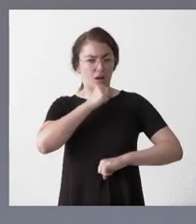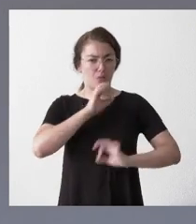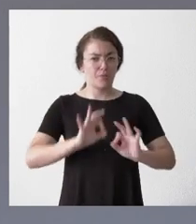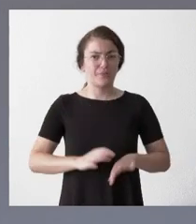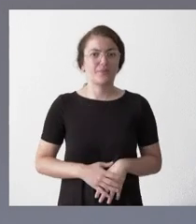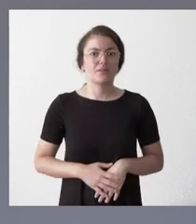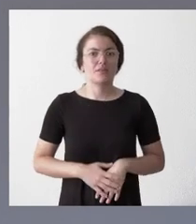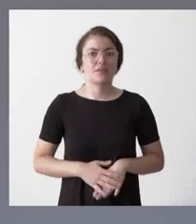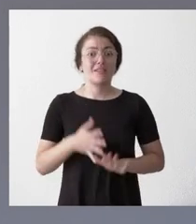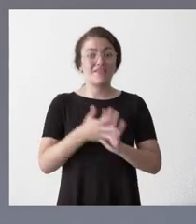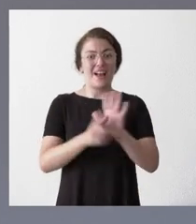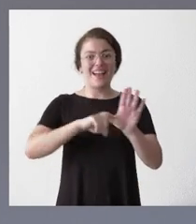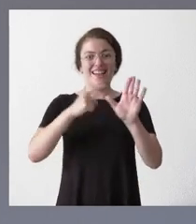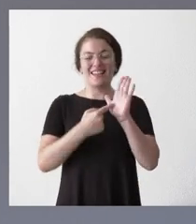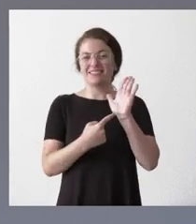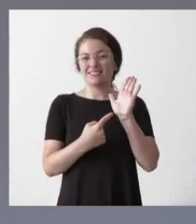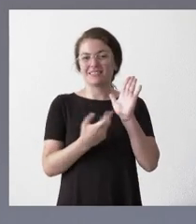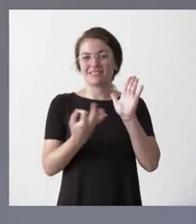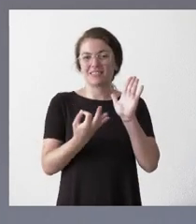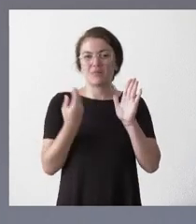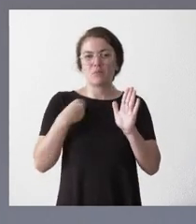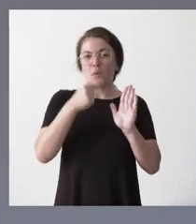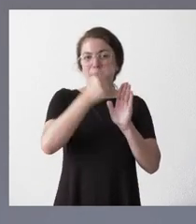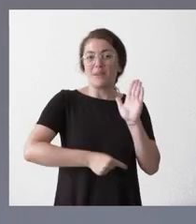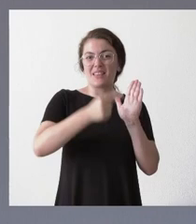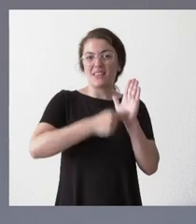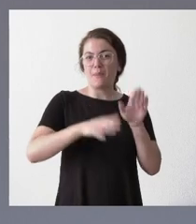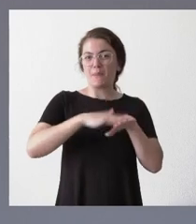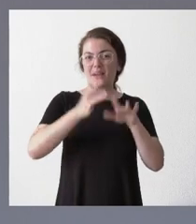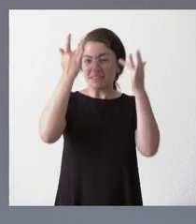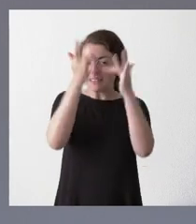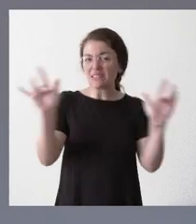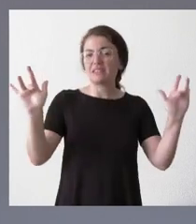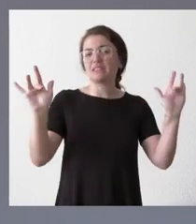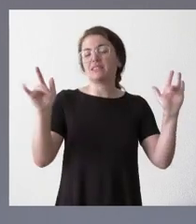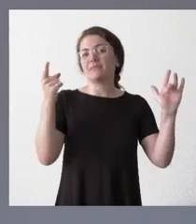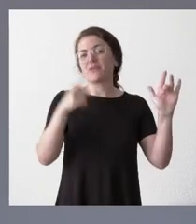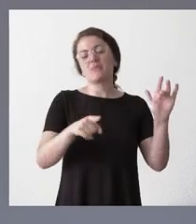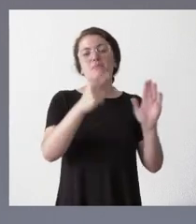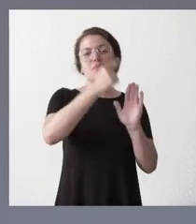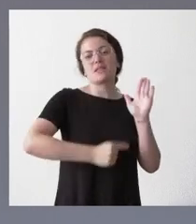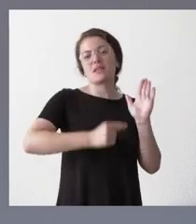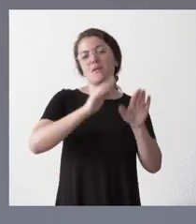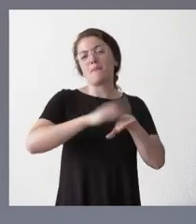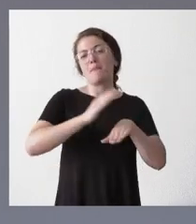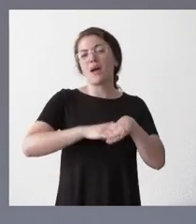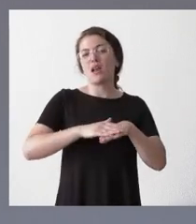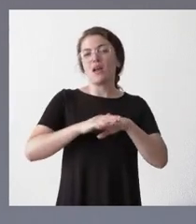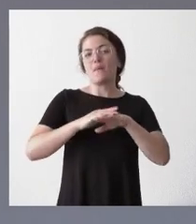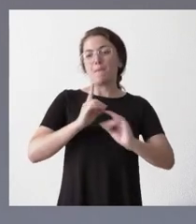es contemplar esas medidas de sensibilización, esas medidas de prevención de